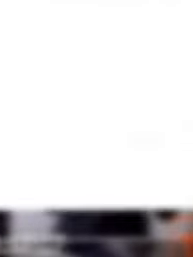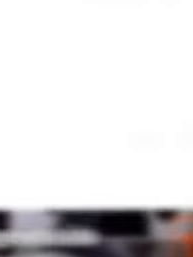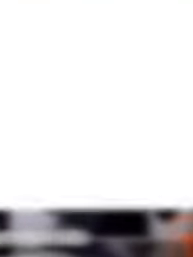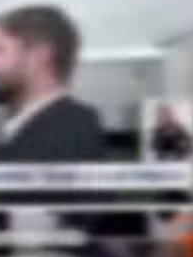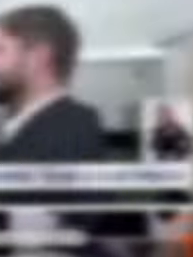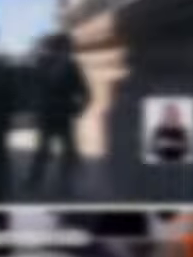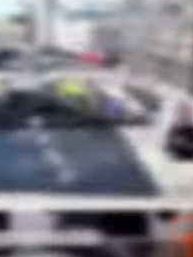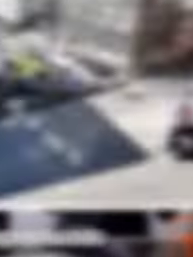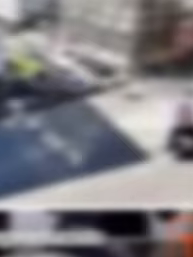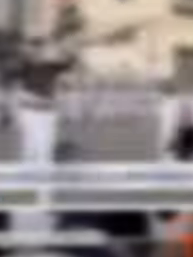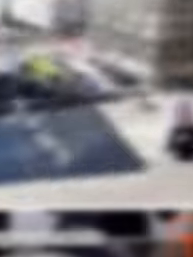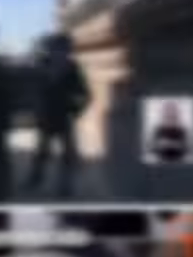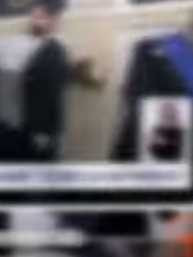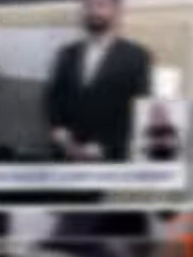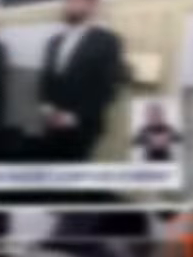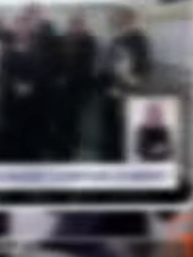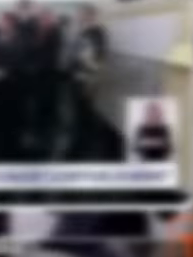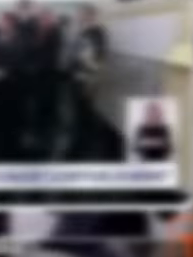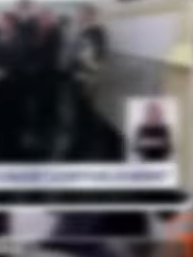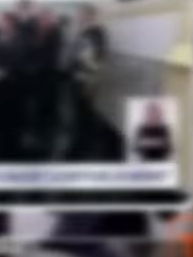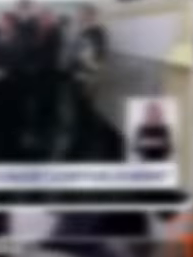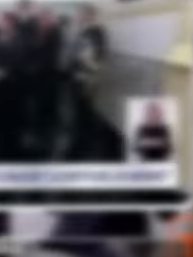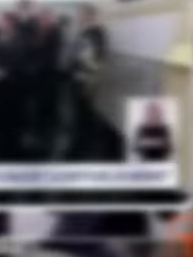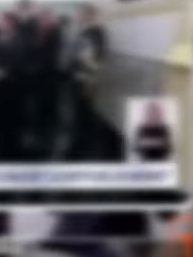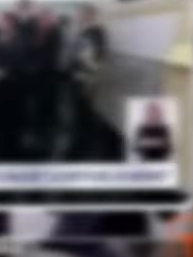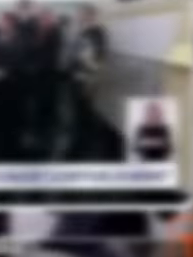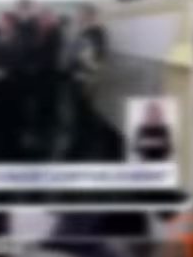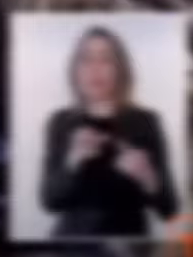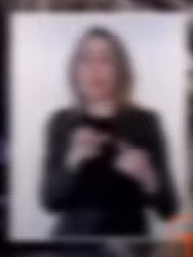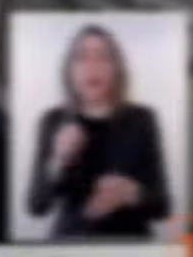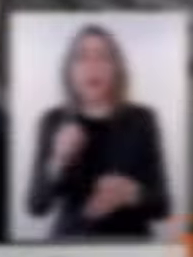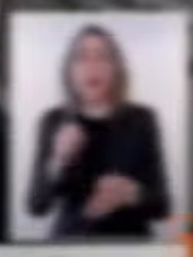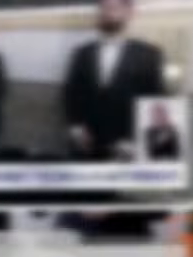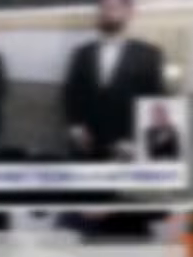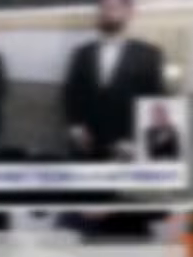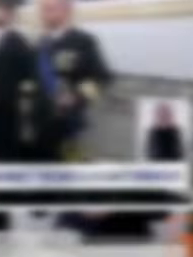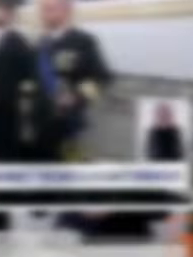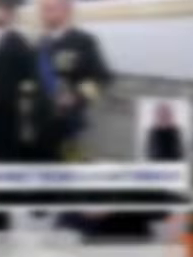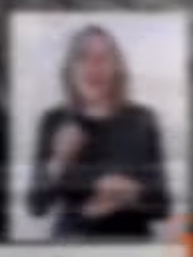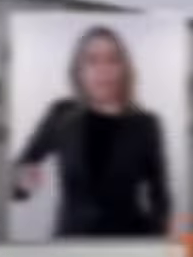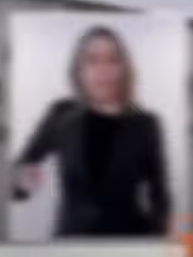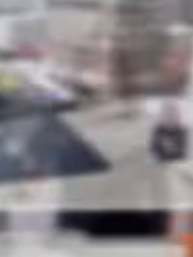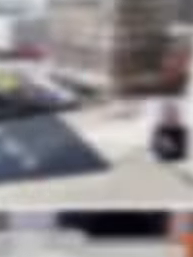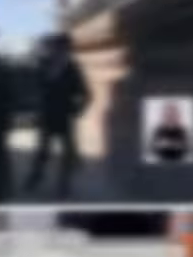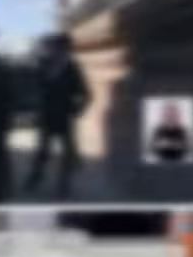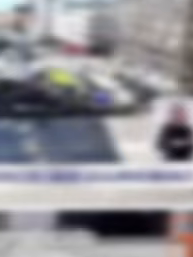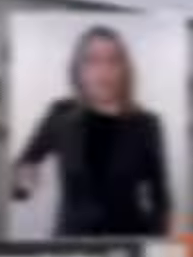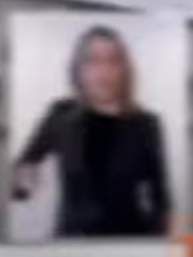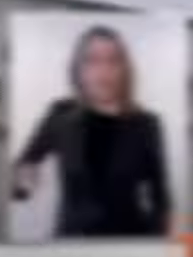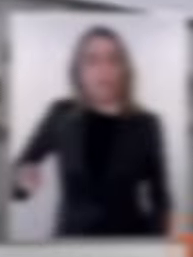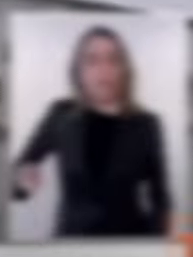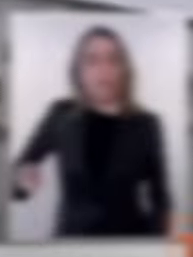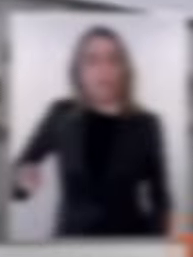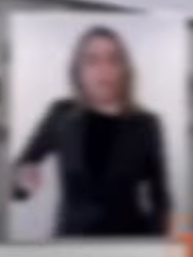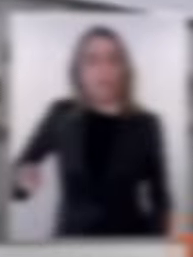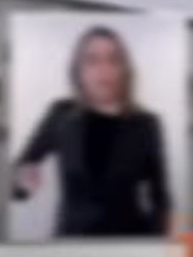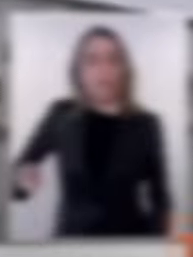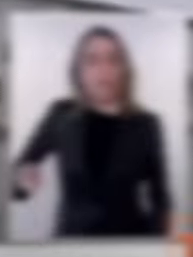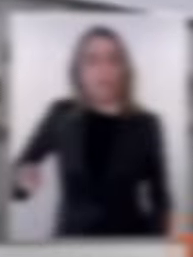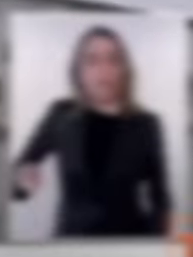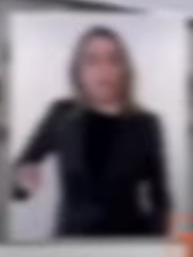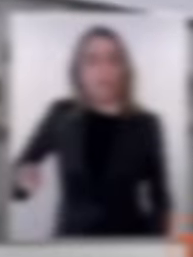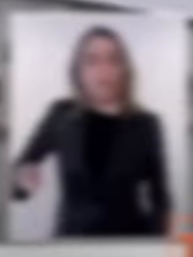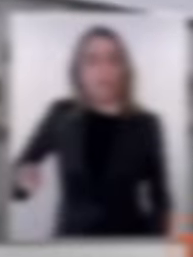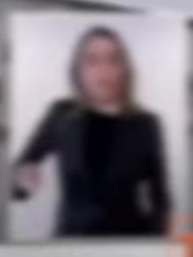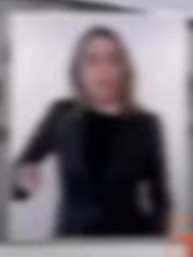ya terminó. ¡Qué chévere! La verdad, qué chévere. Honestamente, a mí me hubiese gustado, pues la verdad es que nos recomendaron el video de aquí. Pero se ve increíble